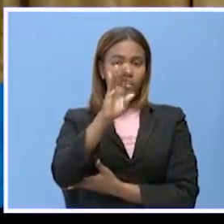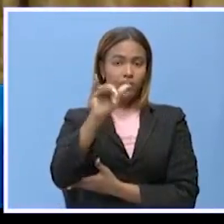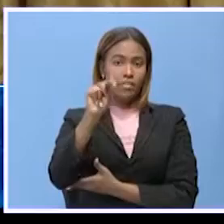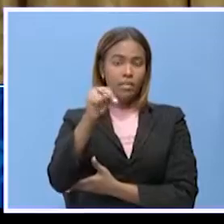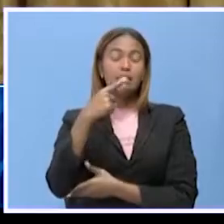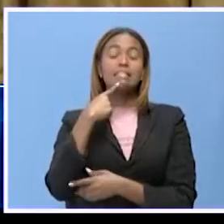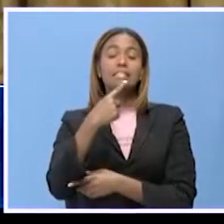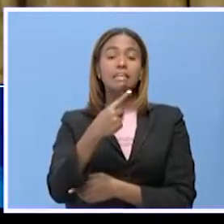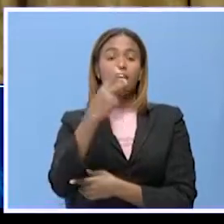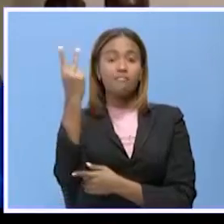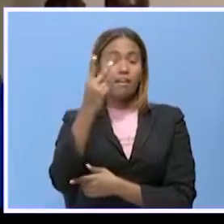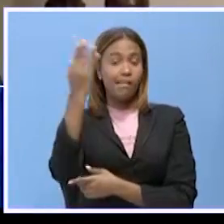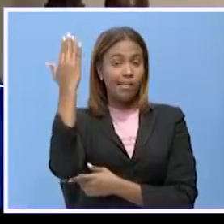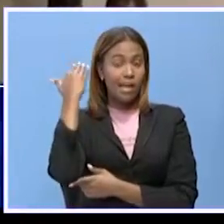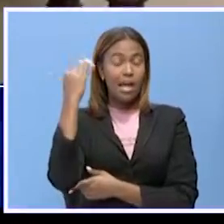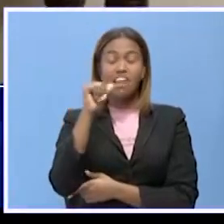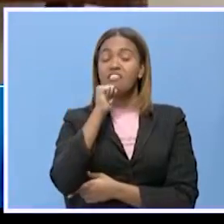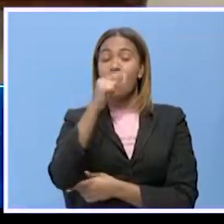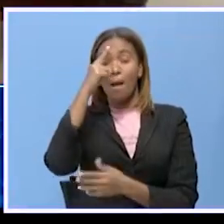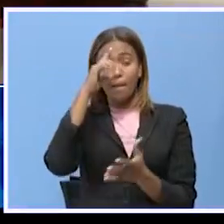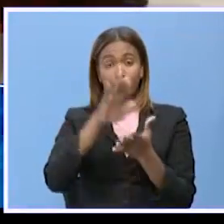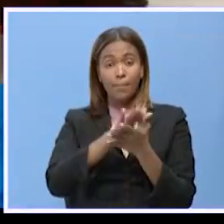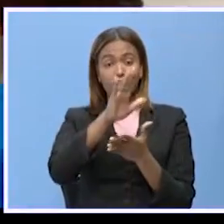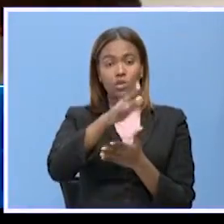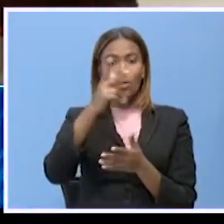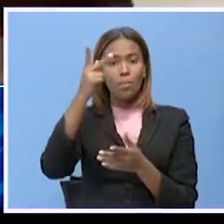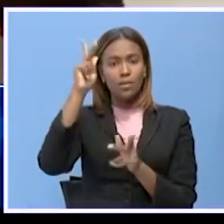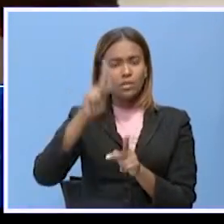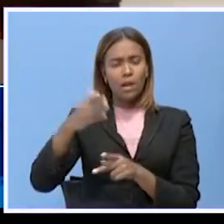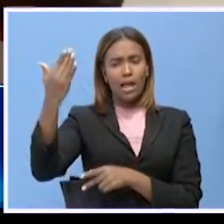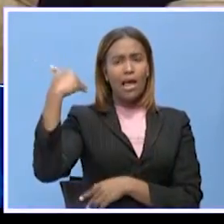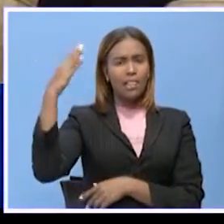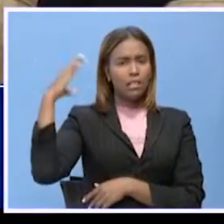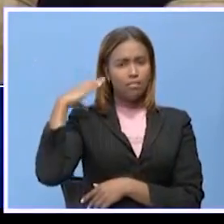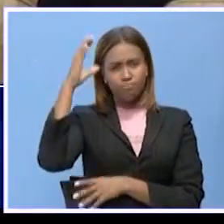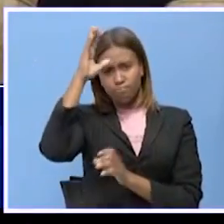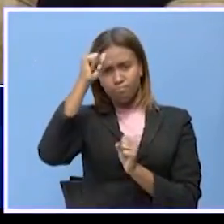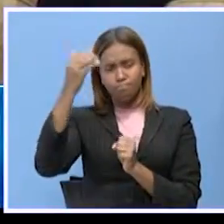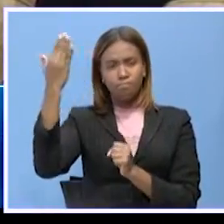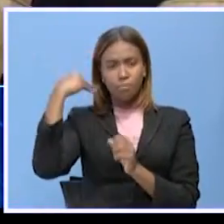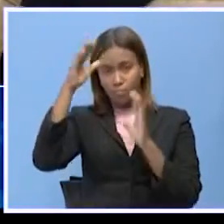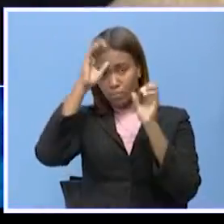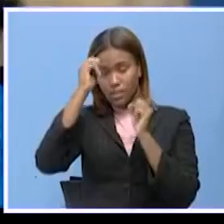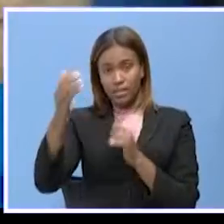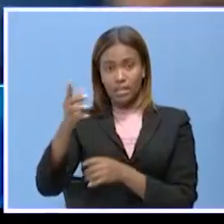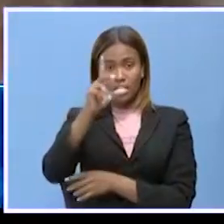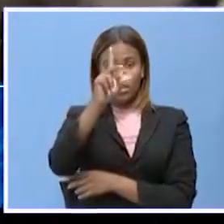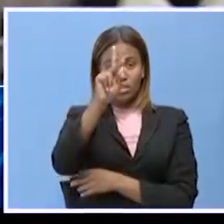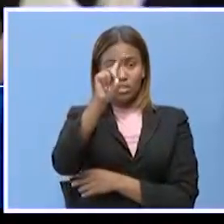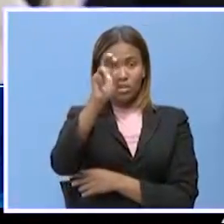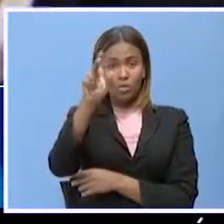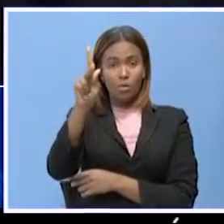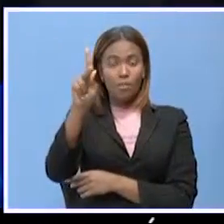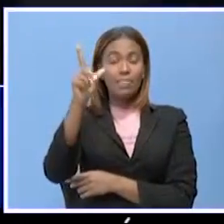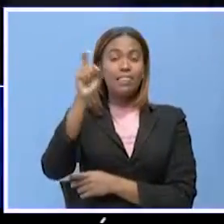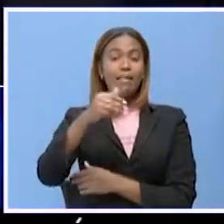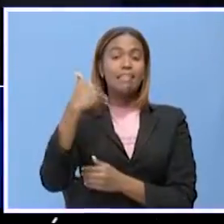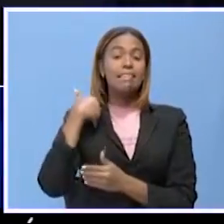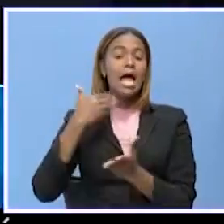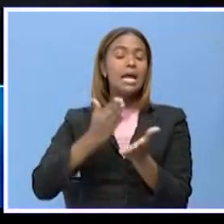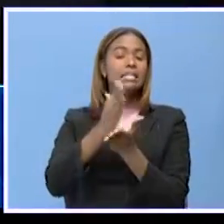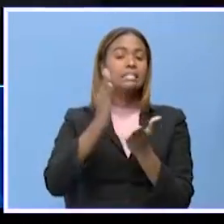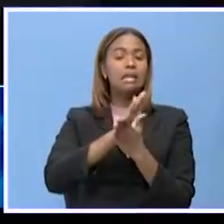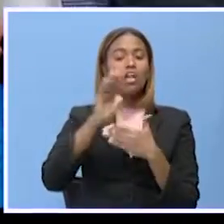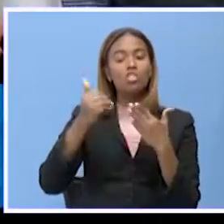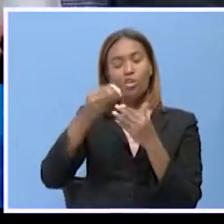Biden, dijo el viernes que no cree que su predecesor en el cargo, el expresidente Donald Trump, deba tener acceso